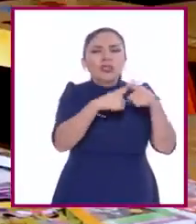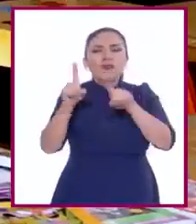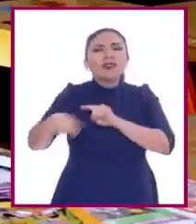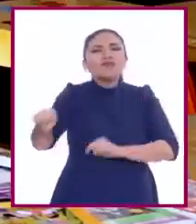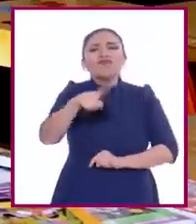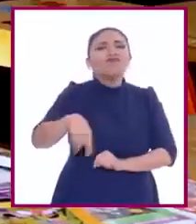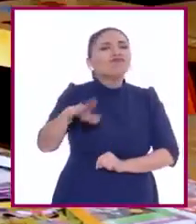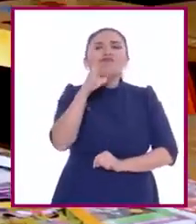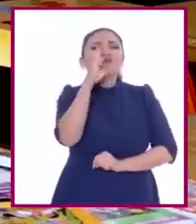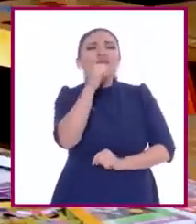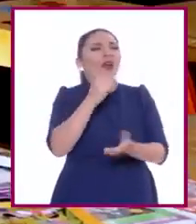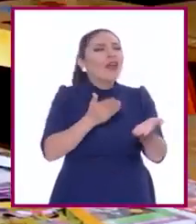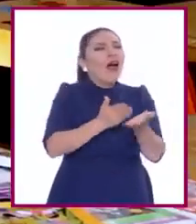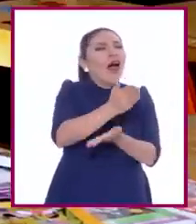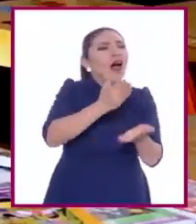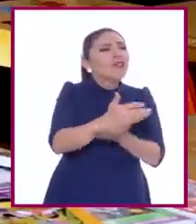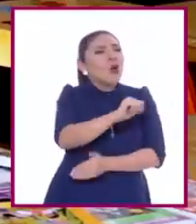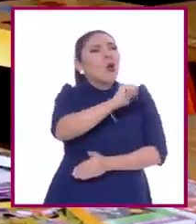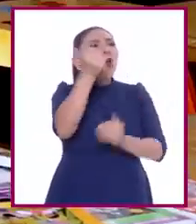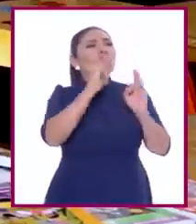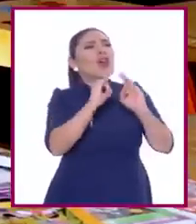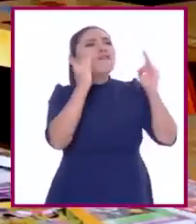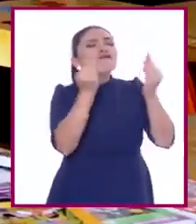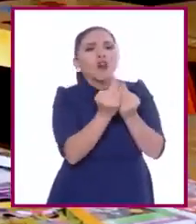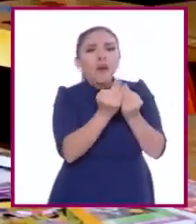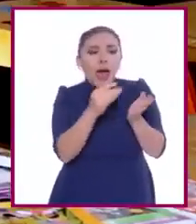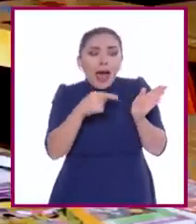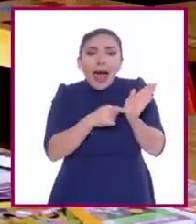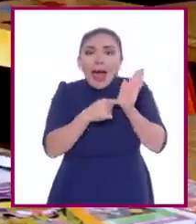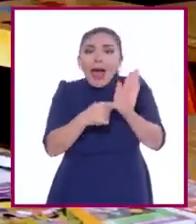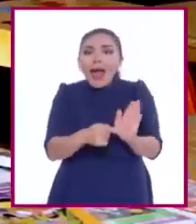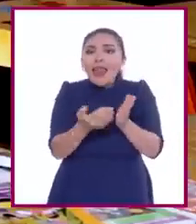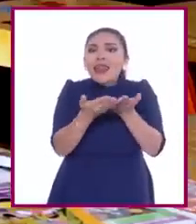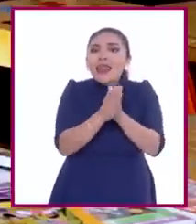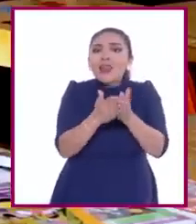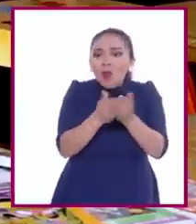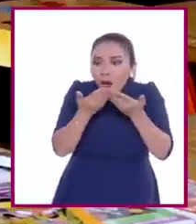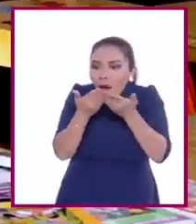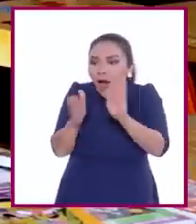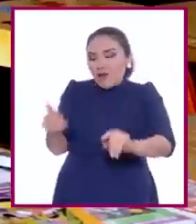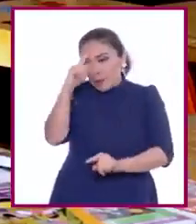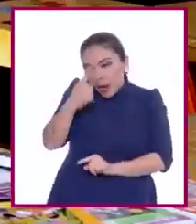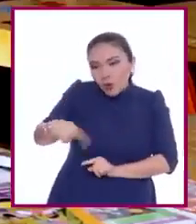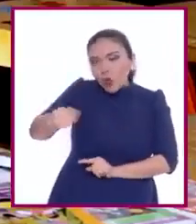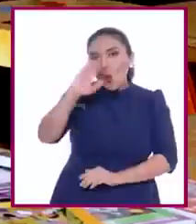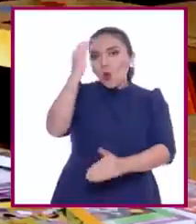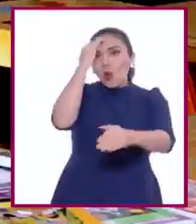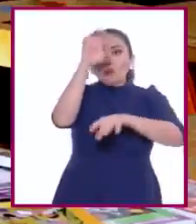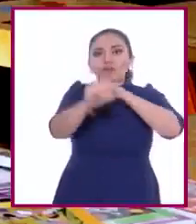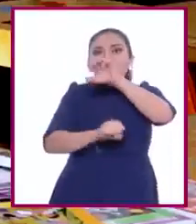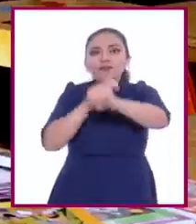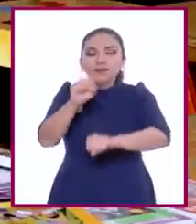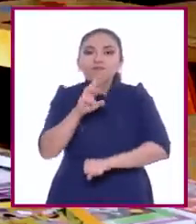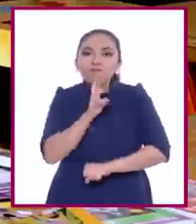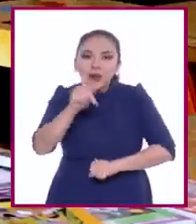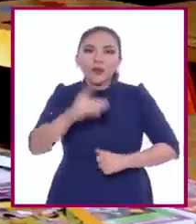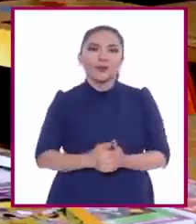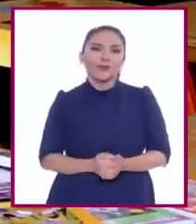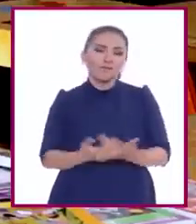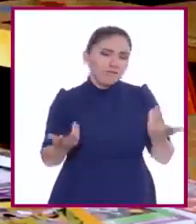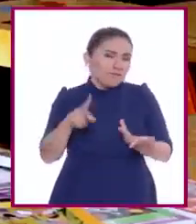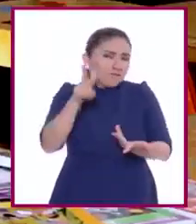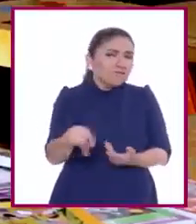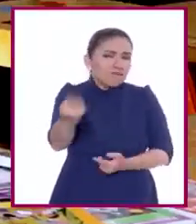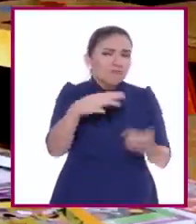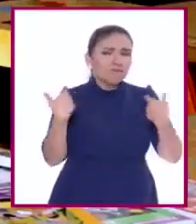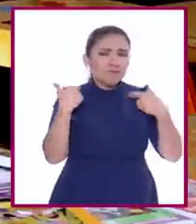vulnerabilidad, que no tienen acceso a otros medios, que el libro de texto sea ese acceso al conocimiento, a los saberes. Maestros, de